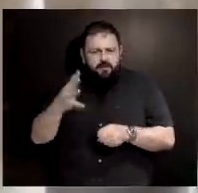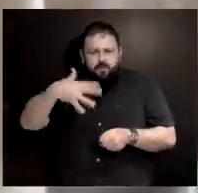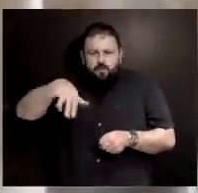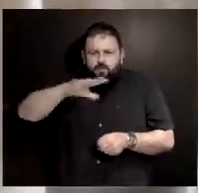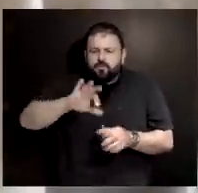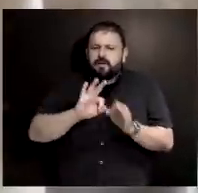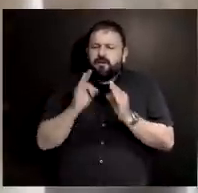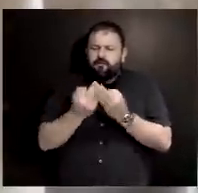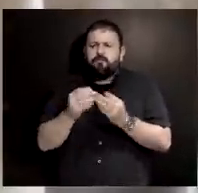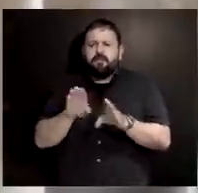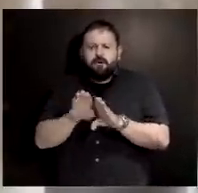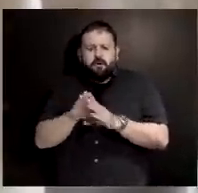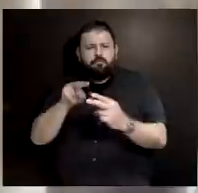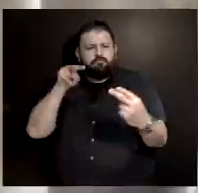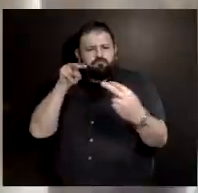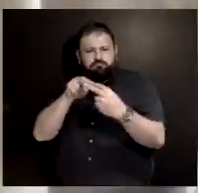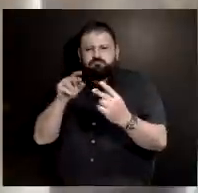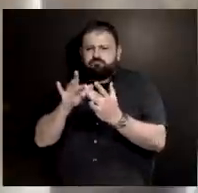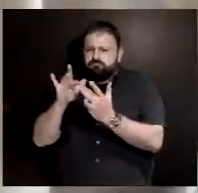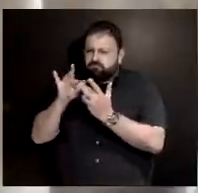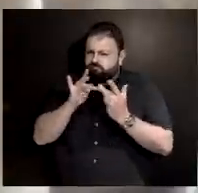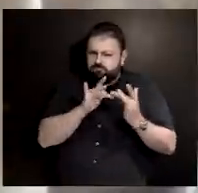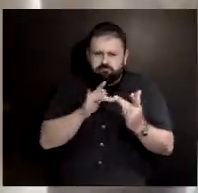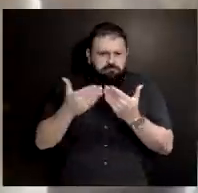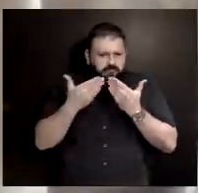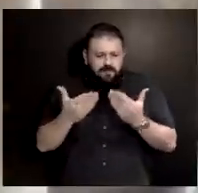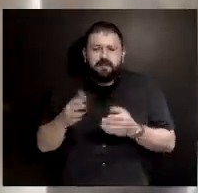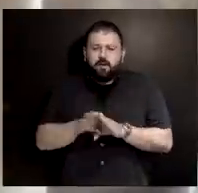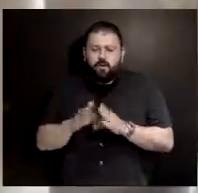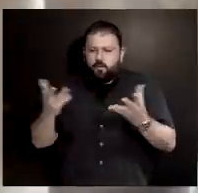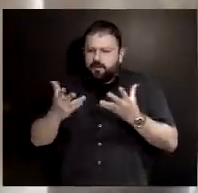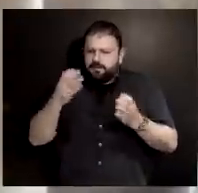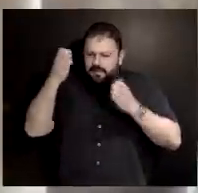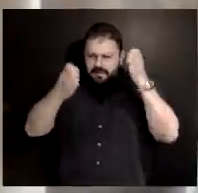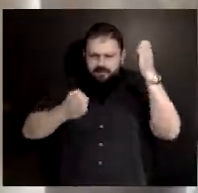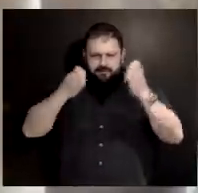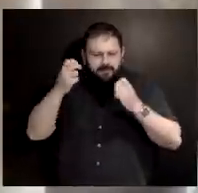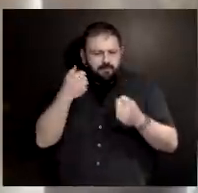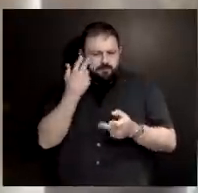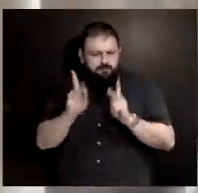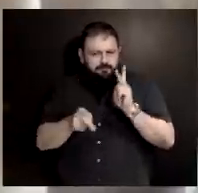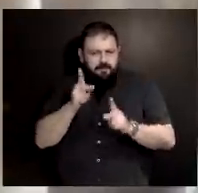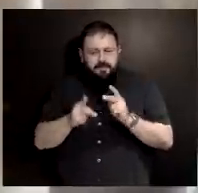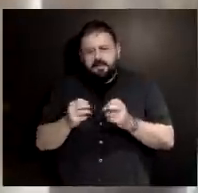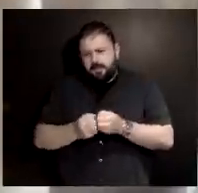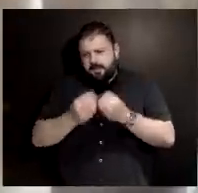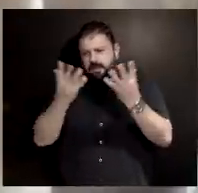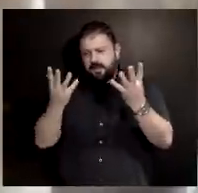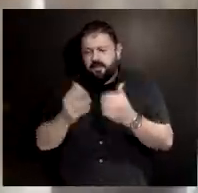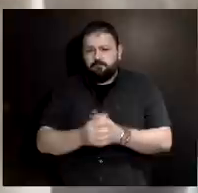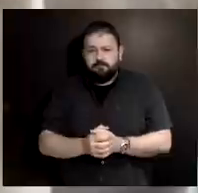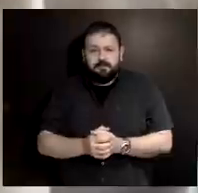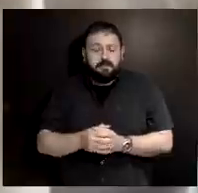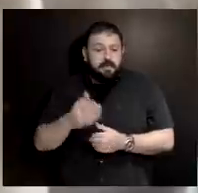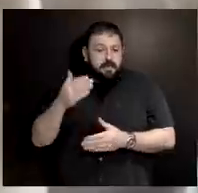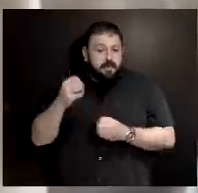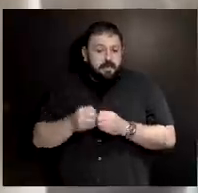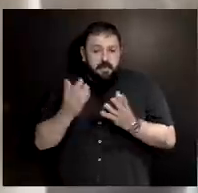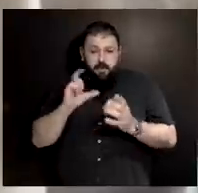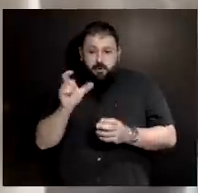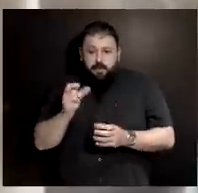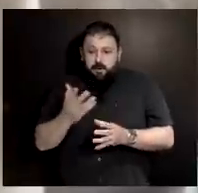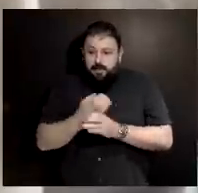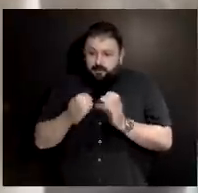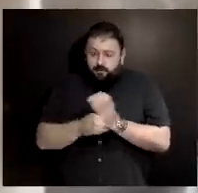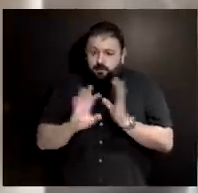de vernos, de alguna forma de hacer estos eventos que les vamos a platicar, por supuesto, y que conforme las cosas